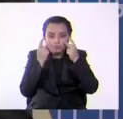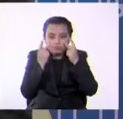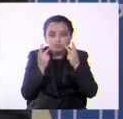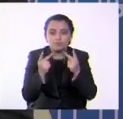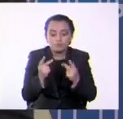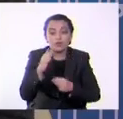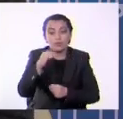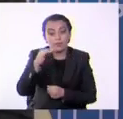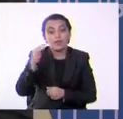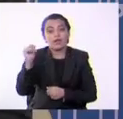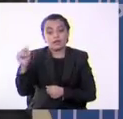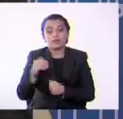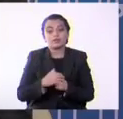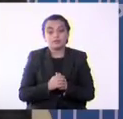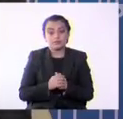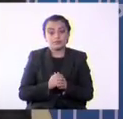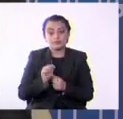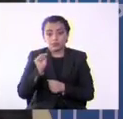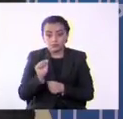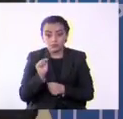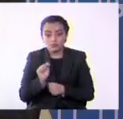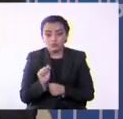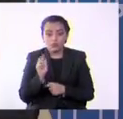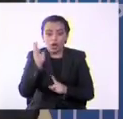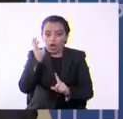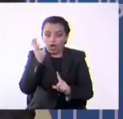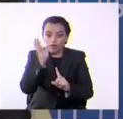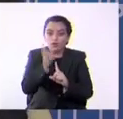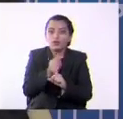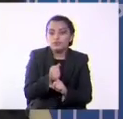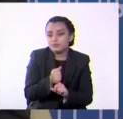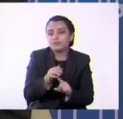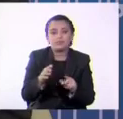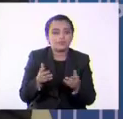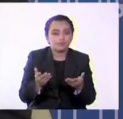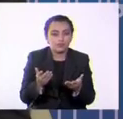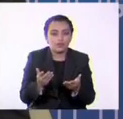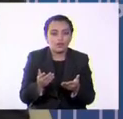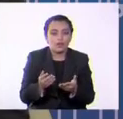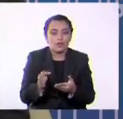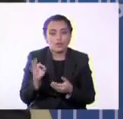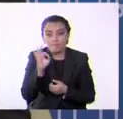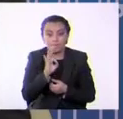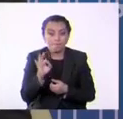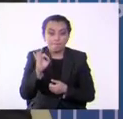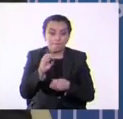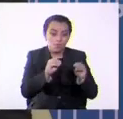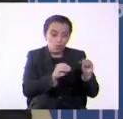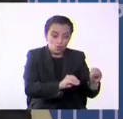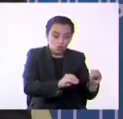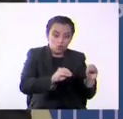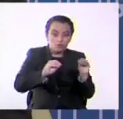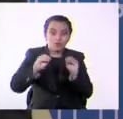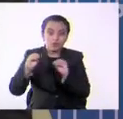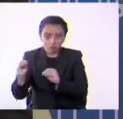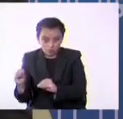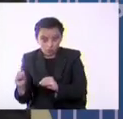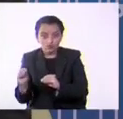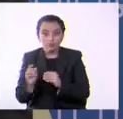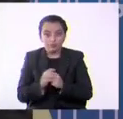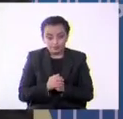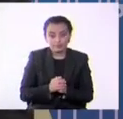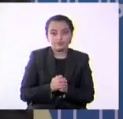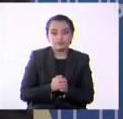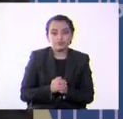la finalidad justamente es favorecer la movilidad de las mercancías, es decir, favorecer los